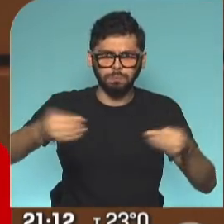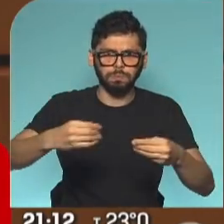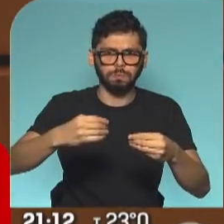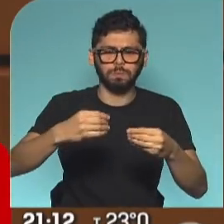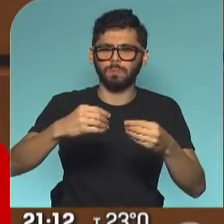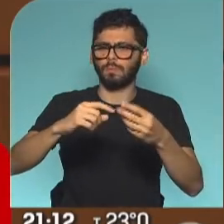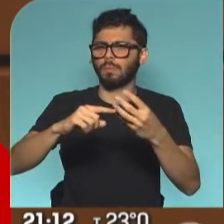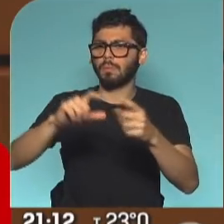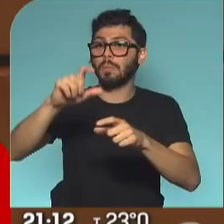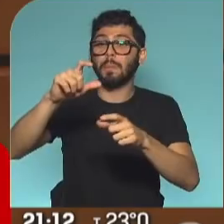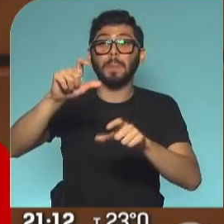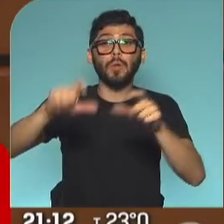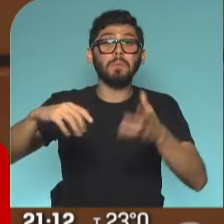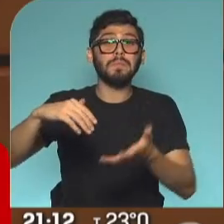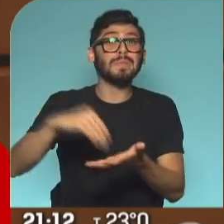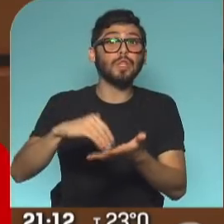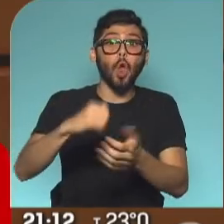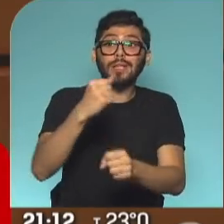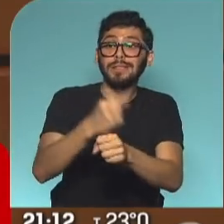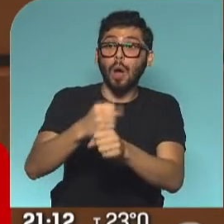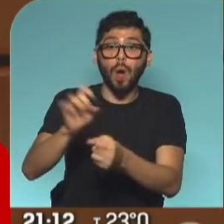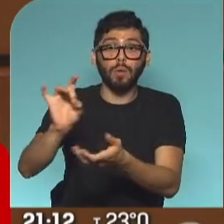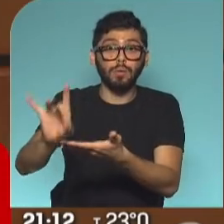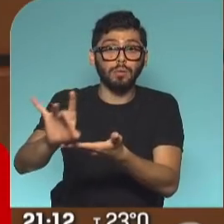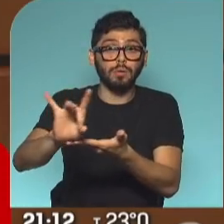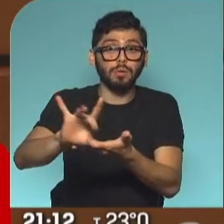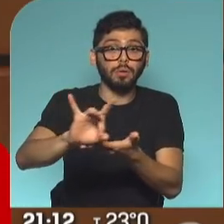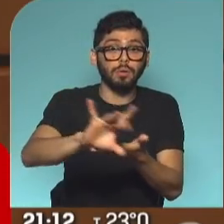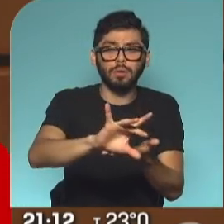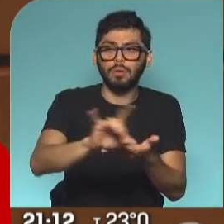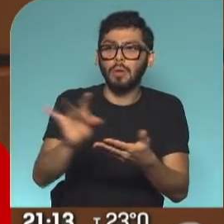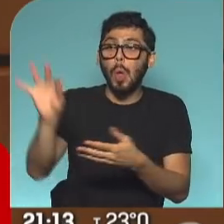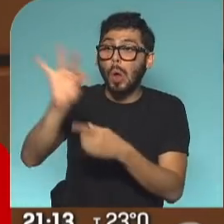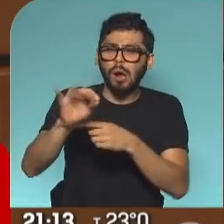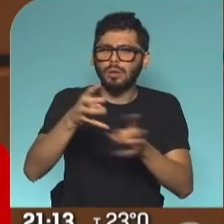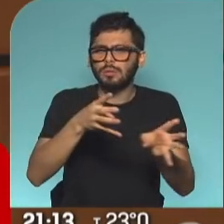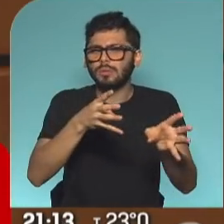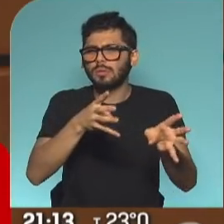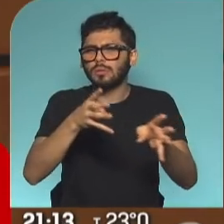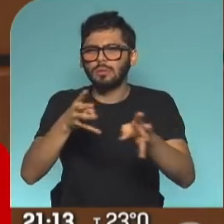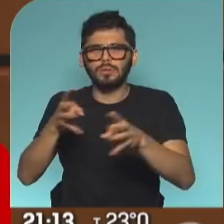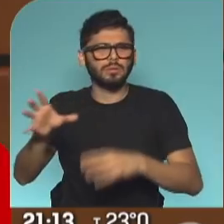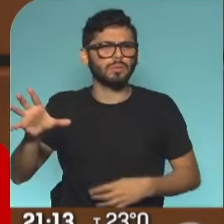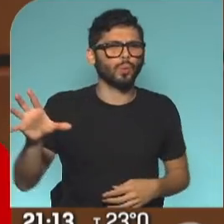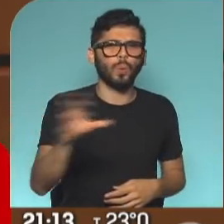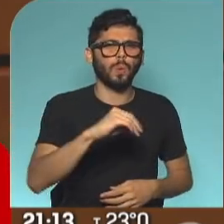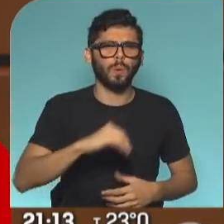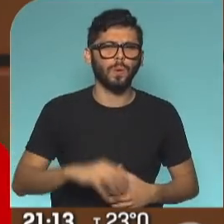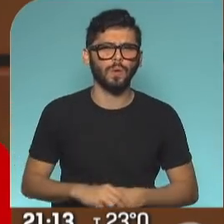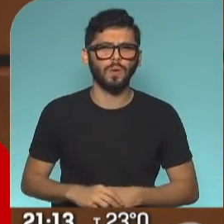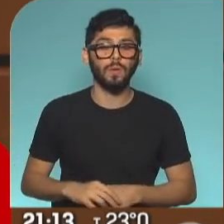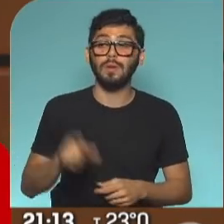dejado sin trabajo a millones de personas y no ha distinguido nada. Y ante ese